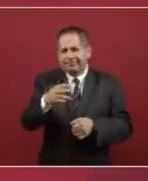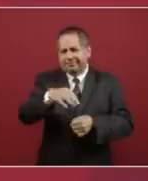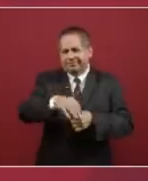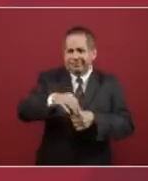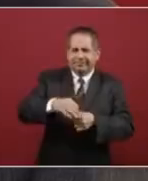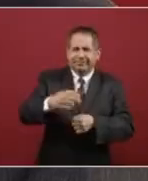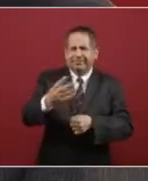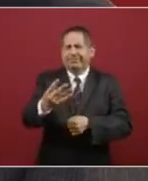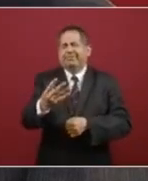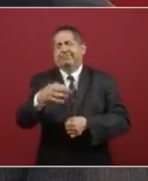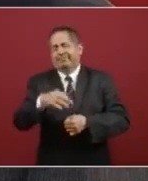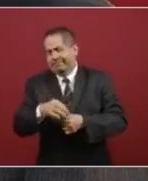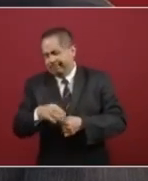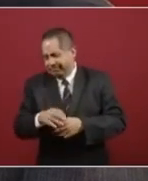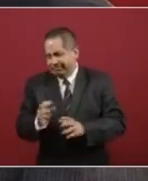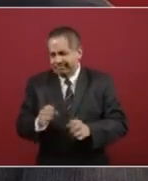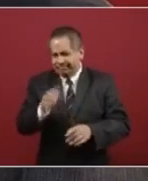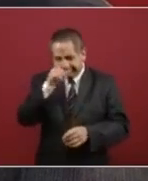votos, cuatro votos,